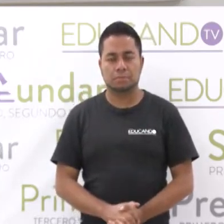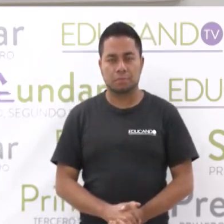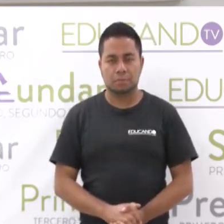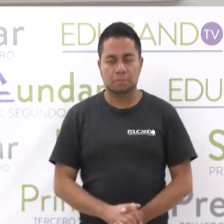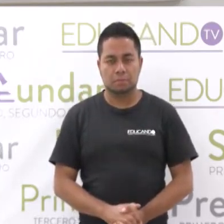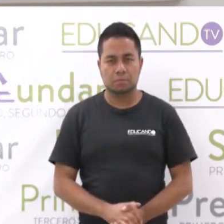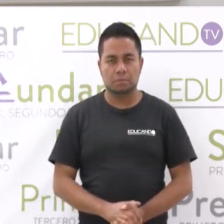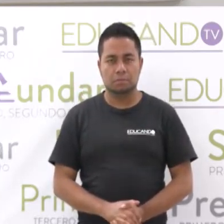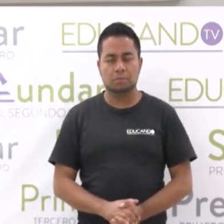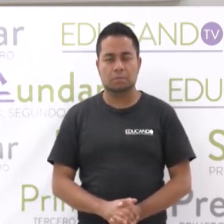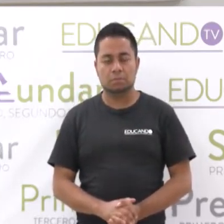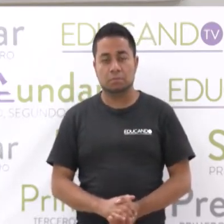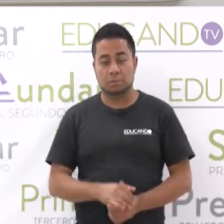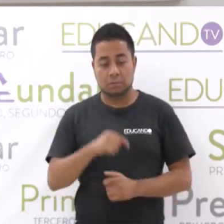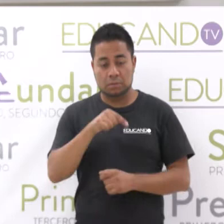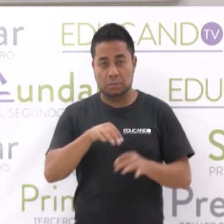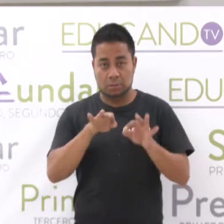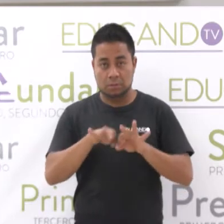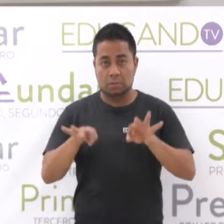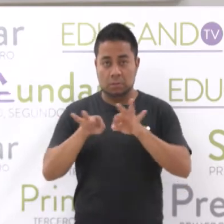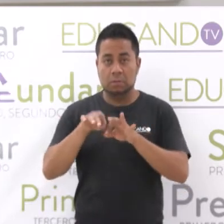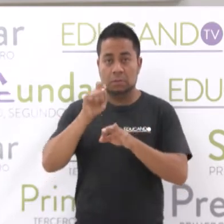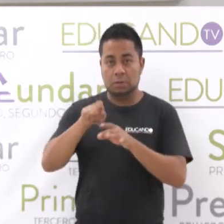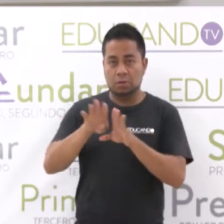de recopilar,